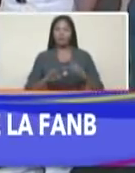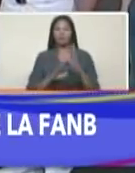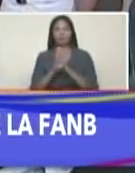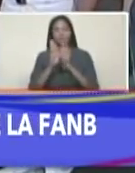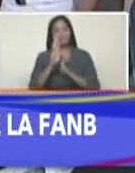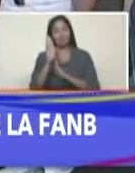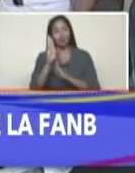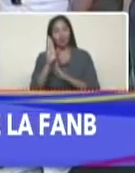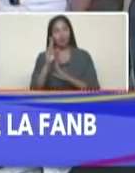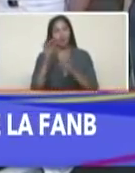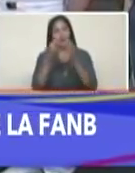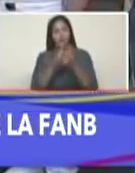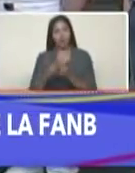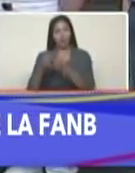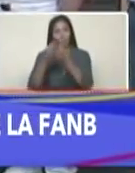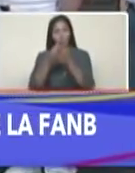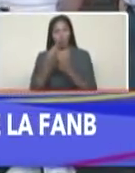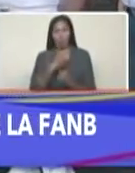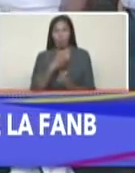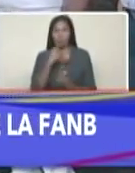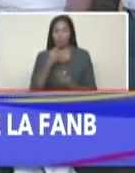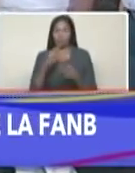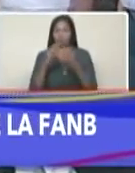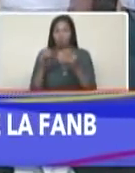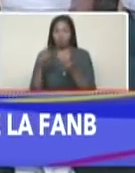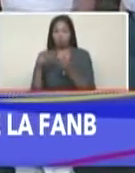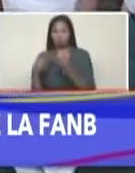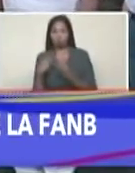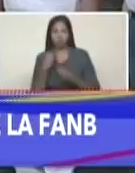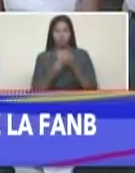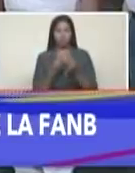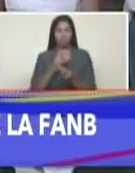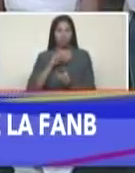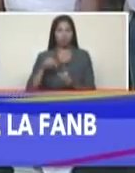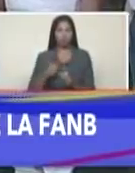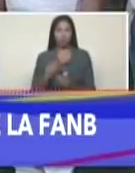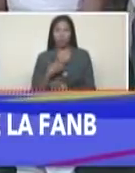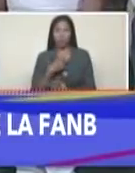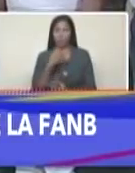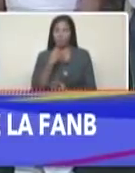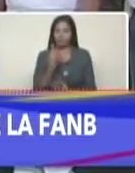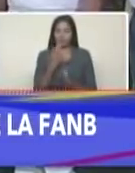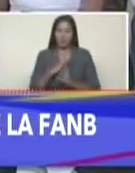económico. No podemos decir todo lo que estamos haciendo,